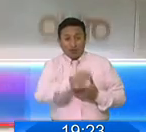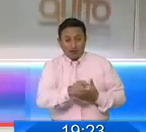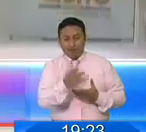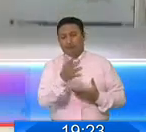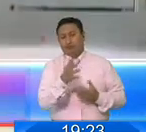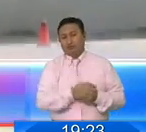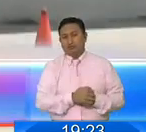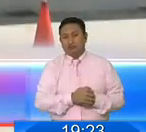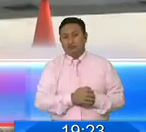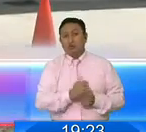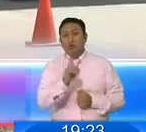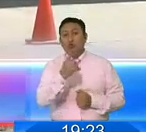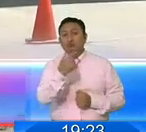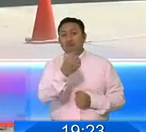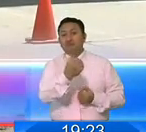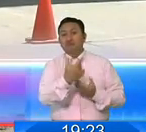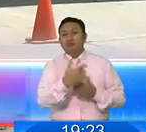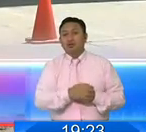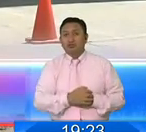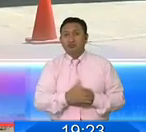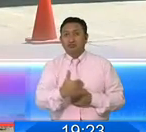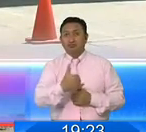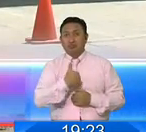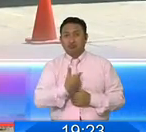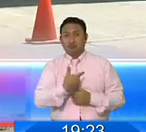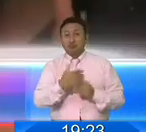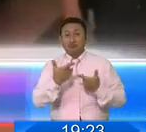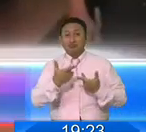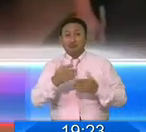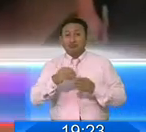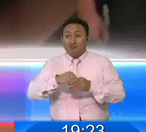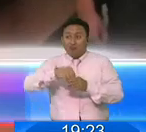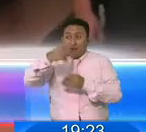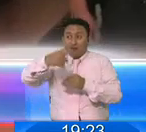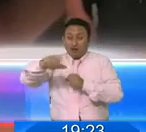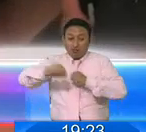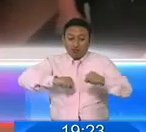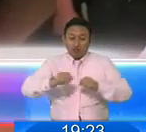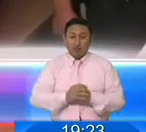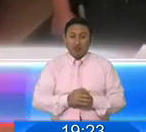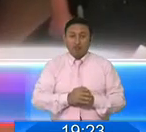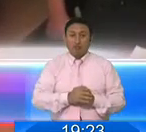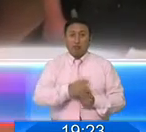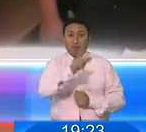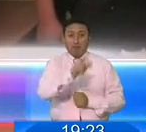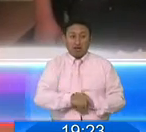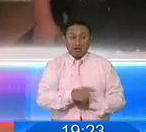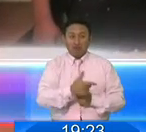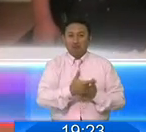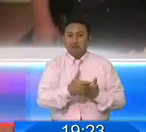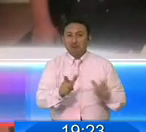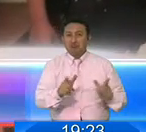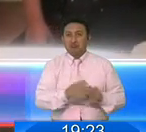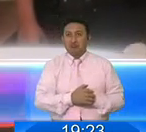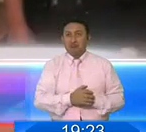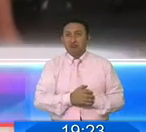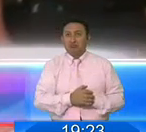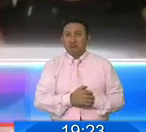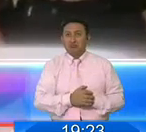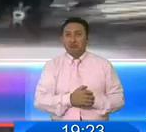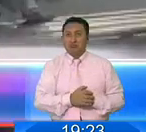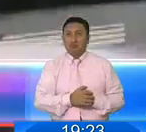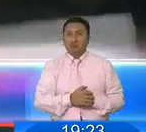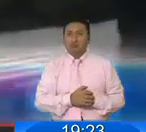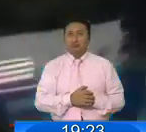lo único que nos dijeron fue que estaban trabajando en campo y que el detenido se fue libre y sobre el tema no se van a pronunciar